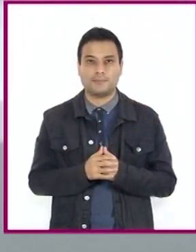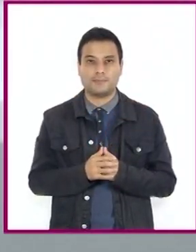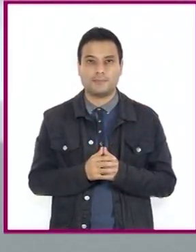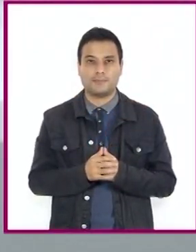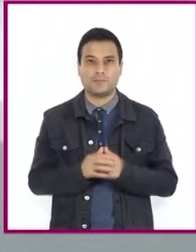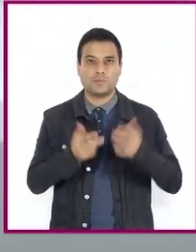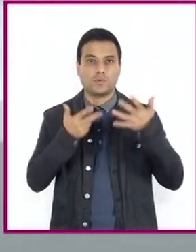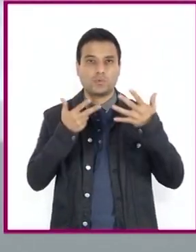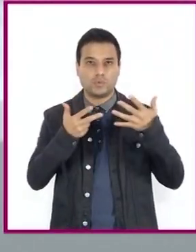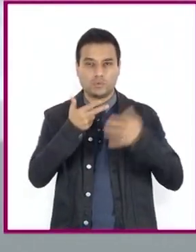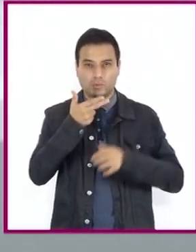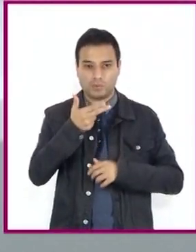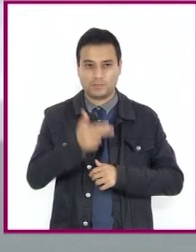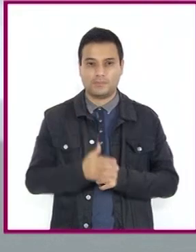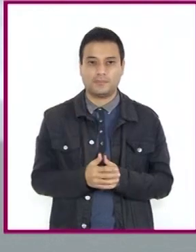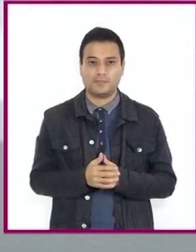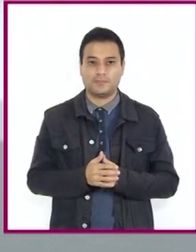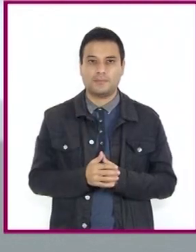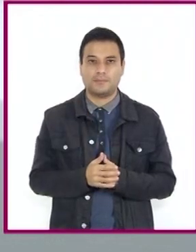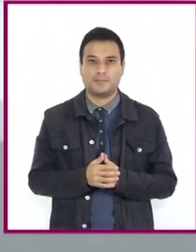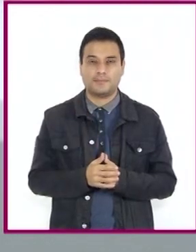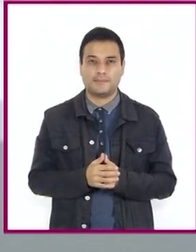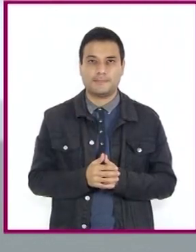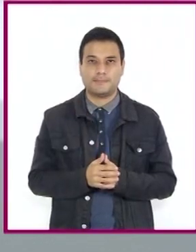8 hidrógenos,